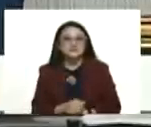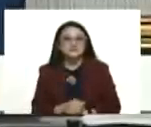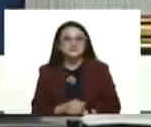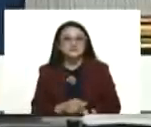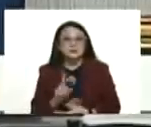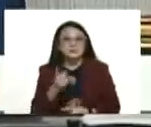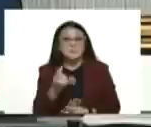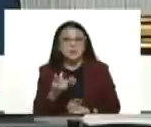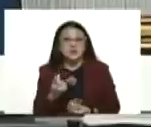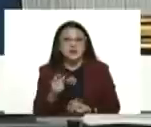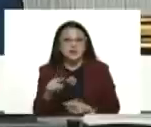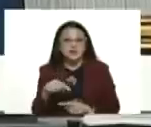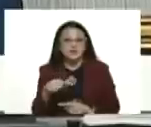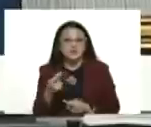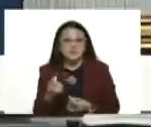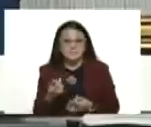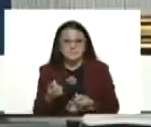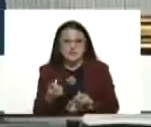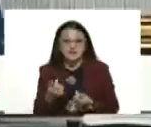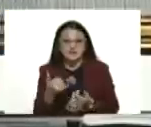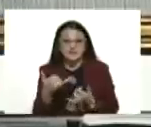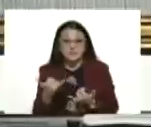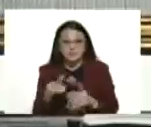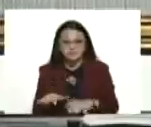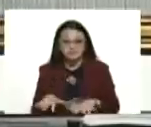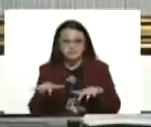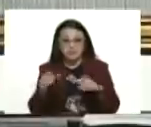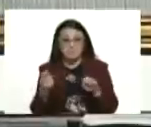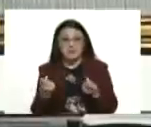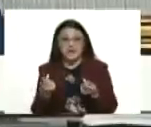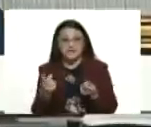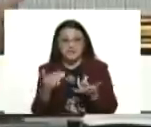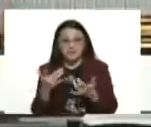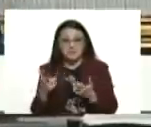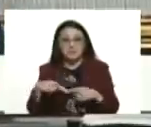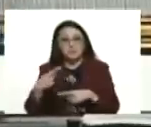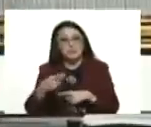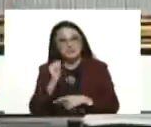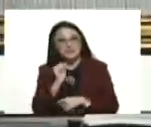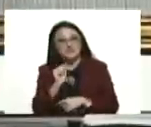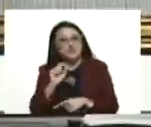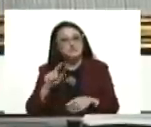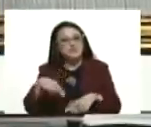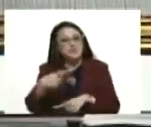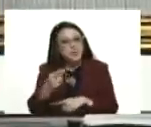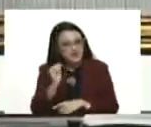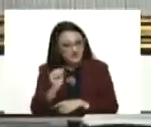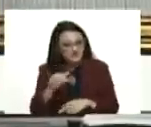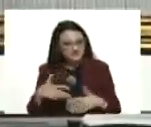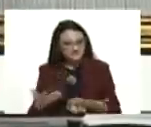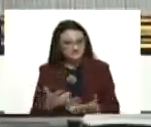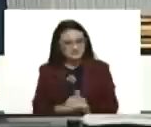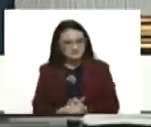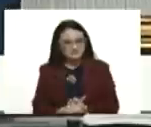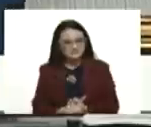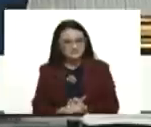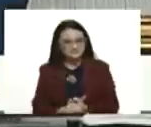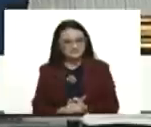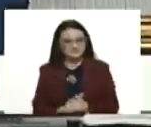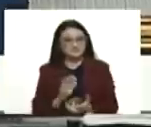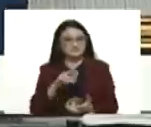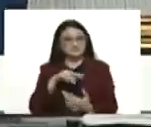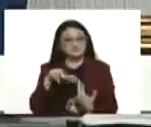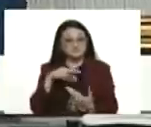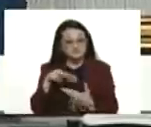Primero es la plata, y la plata, y la acumulación de plata, y después la traición. Y después de la traición, cuando esta revolución